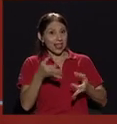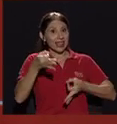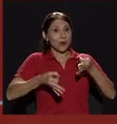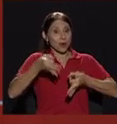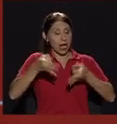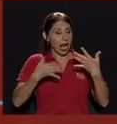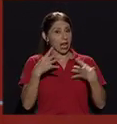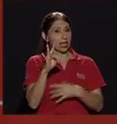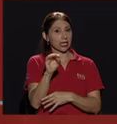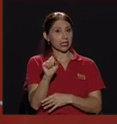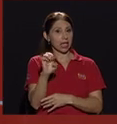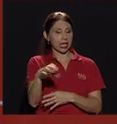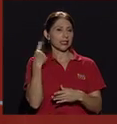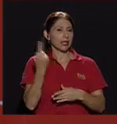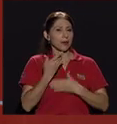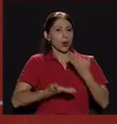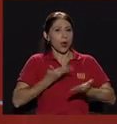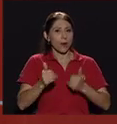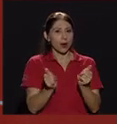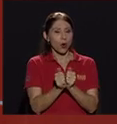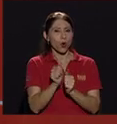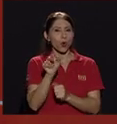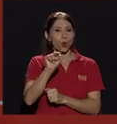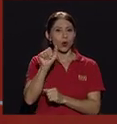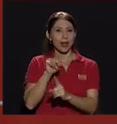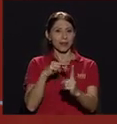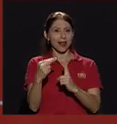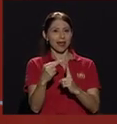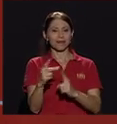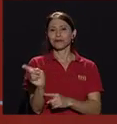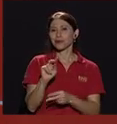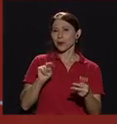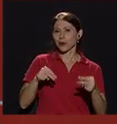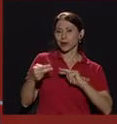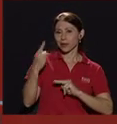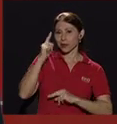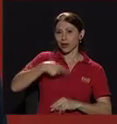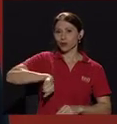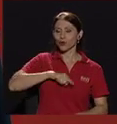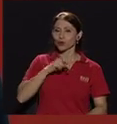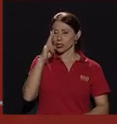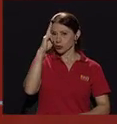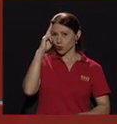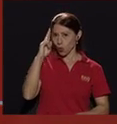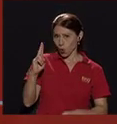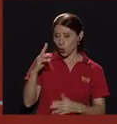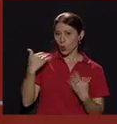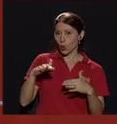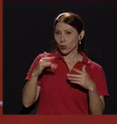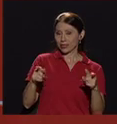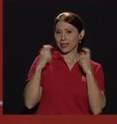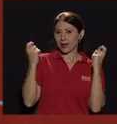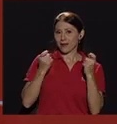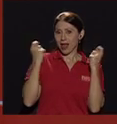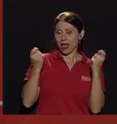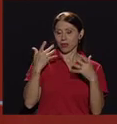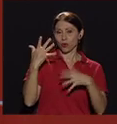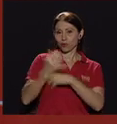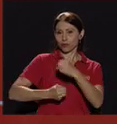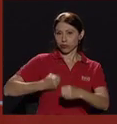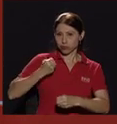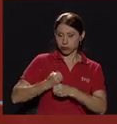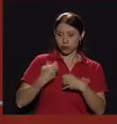un asiduo colaborador de Una Mirada. No, al contrario, es un honor para nosotros estar aquí y celebrando este aniversario